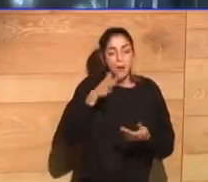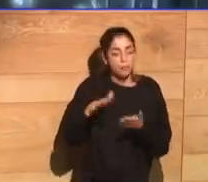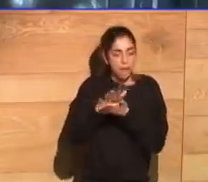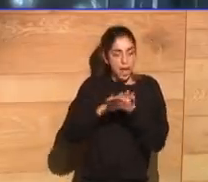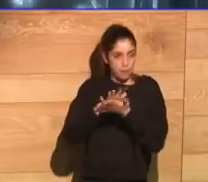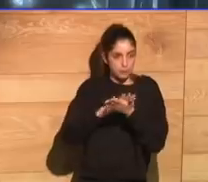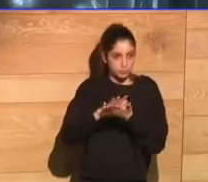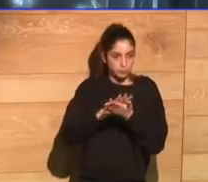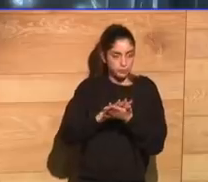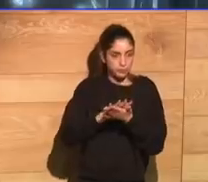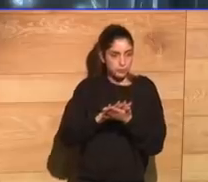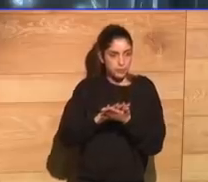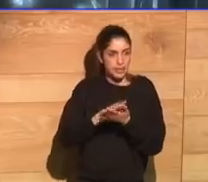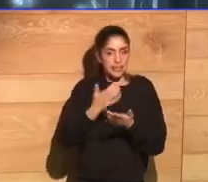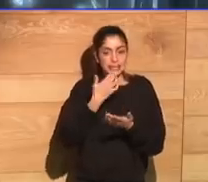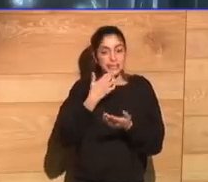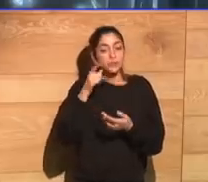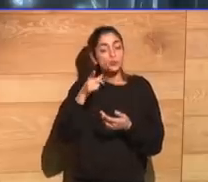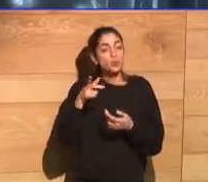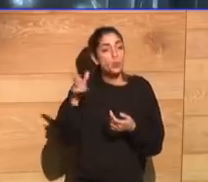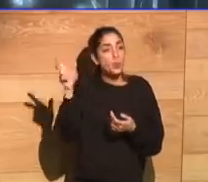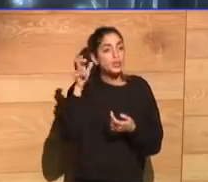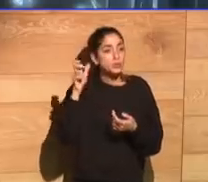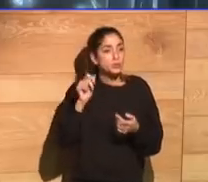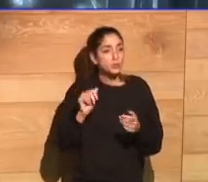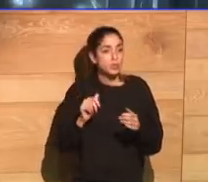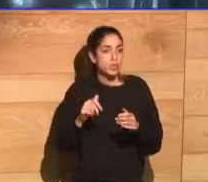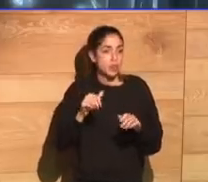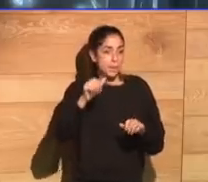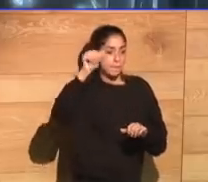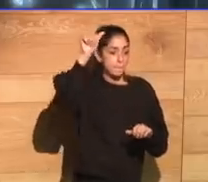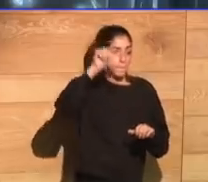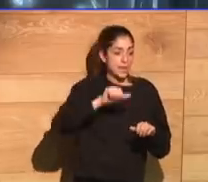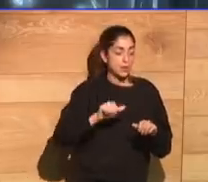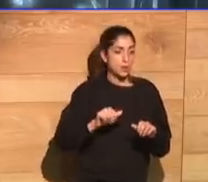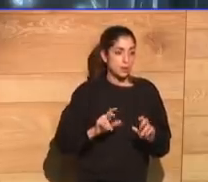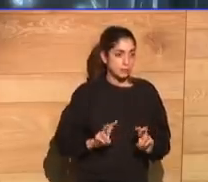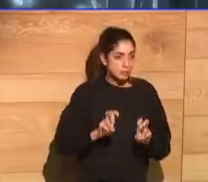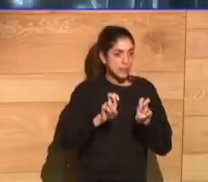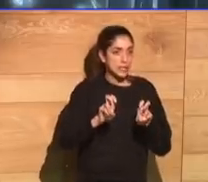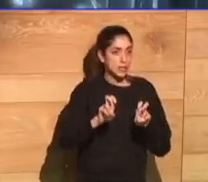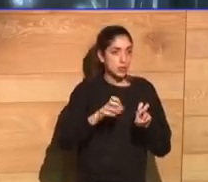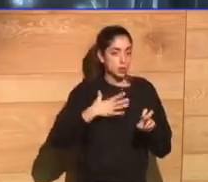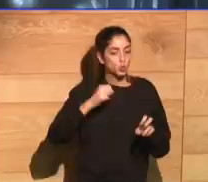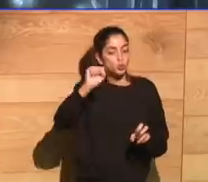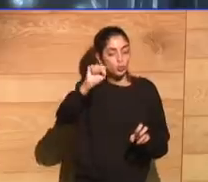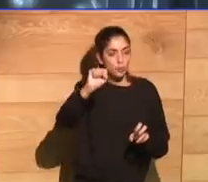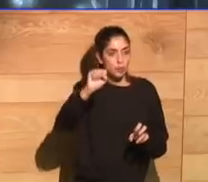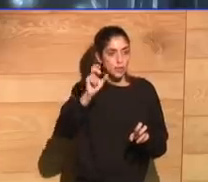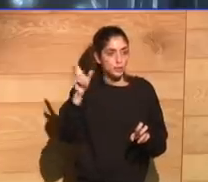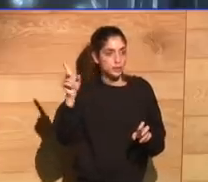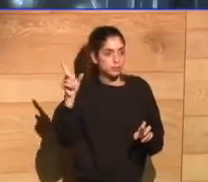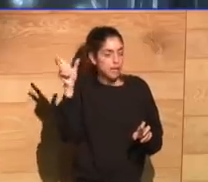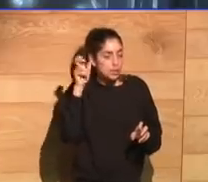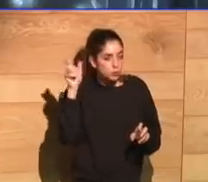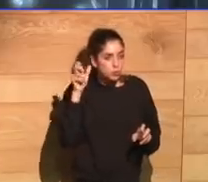¿Esa es Superman? Esa también la cobro. Si tú escuchas el inicio de Superman y escuchas ese